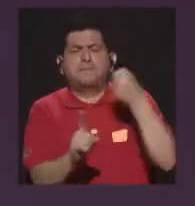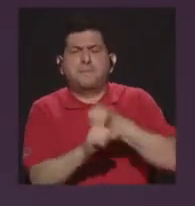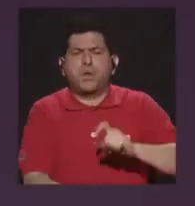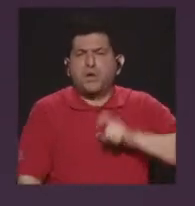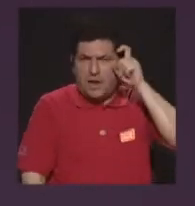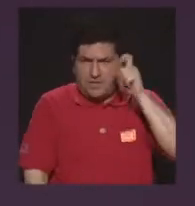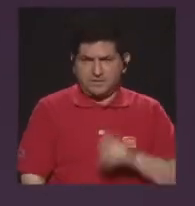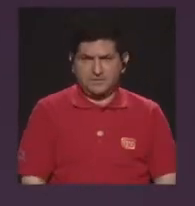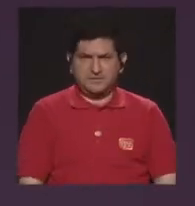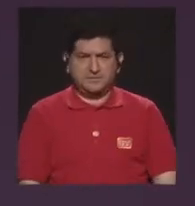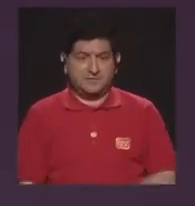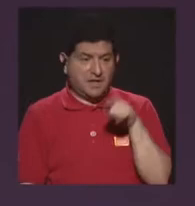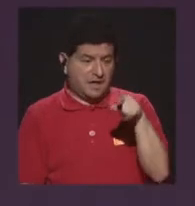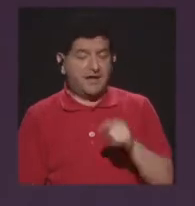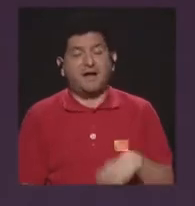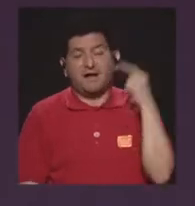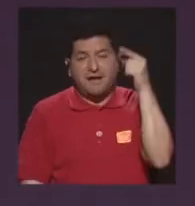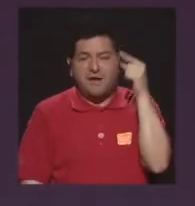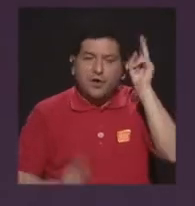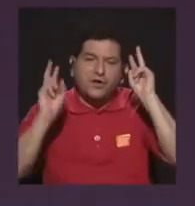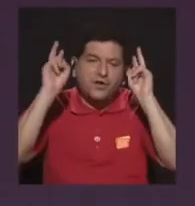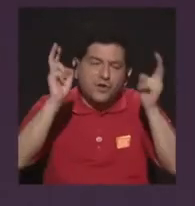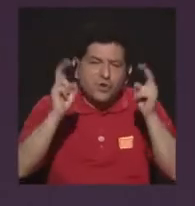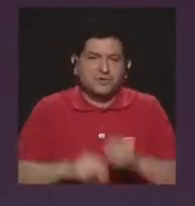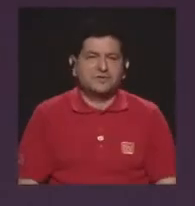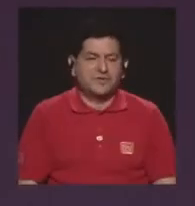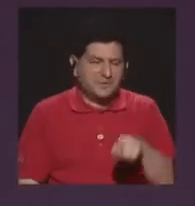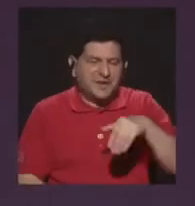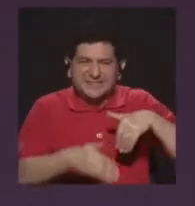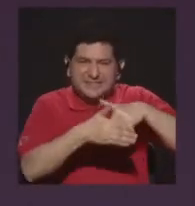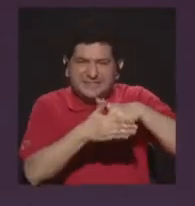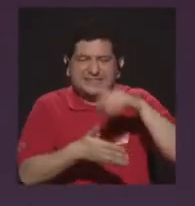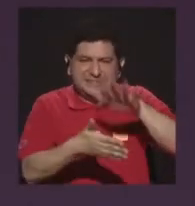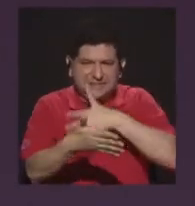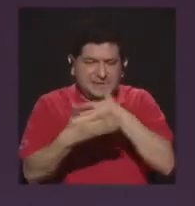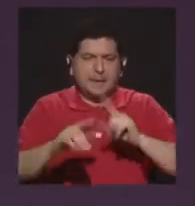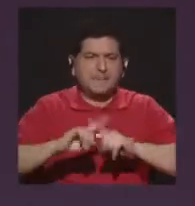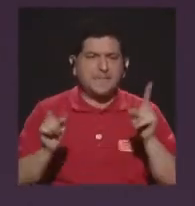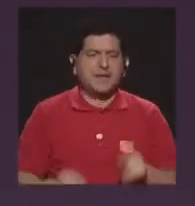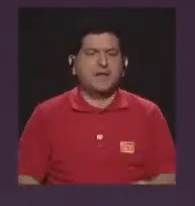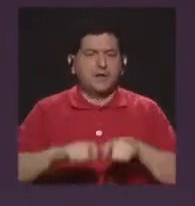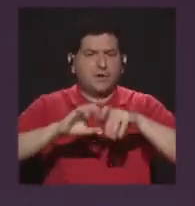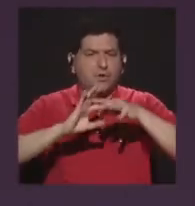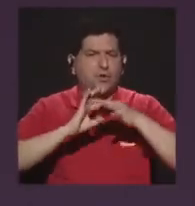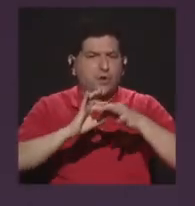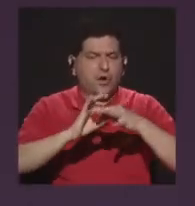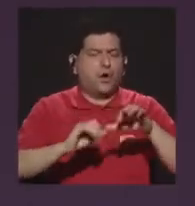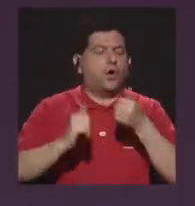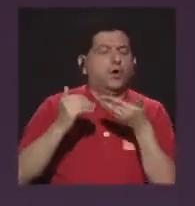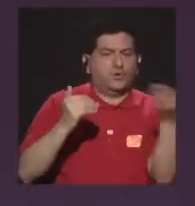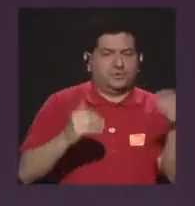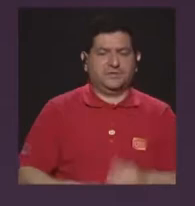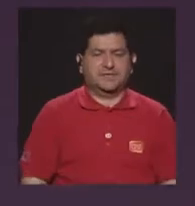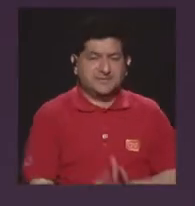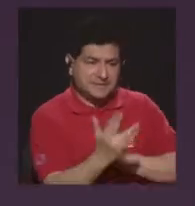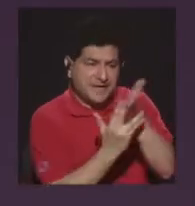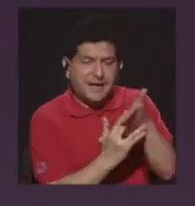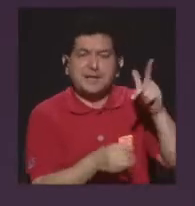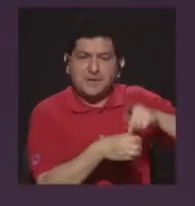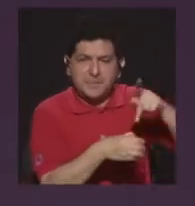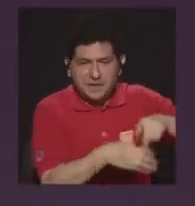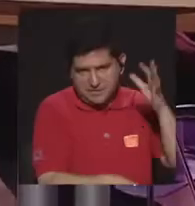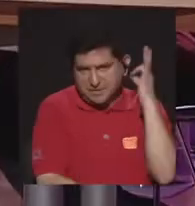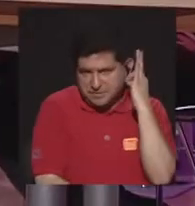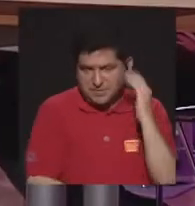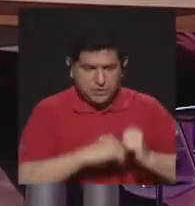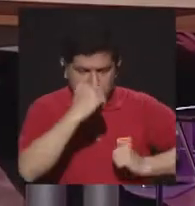los contenidos, es desde luego un tema toral en la agenda, tiene que ver con otras dimensiones y tiene que ver entonces también con el acceso y participación de las